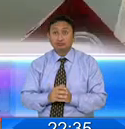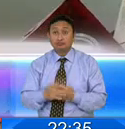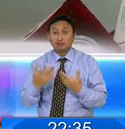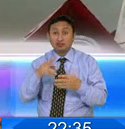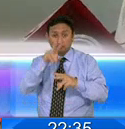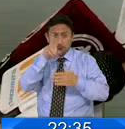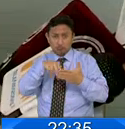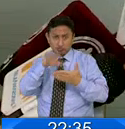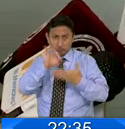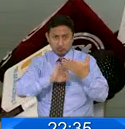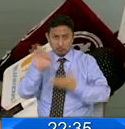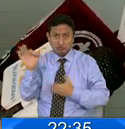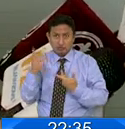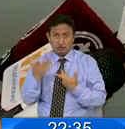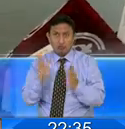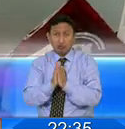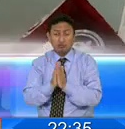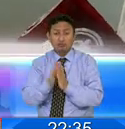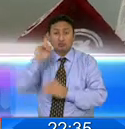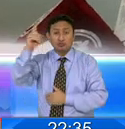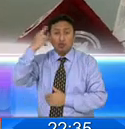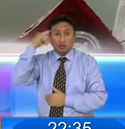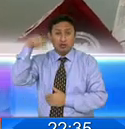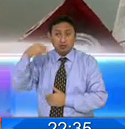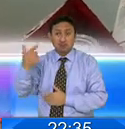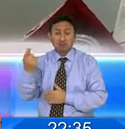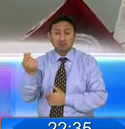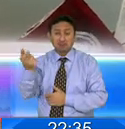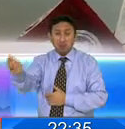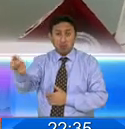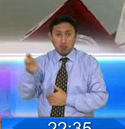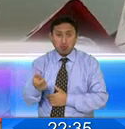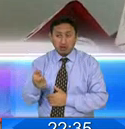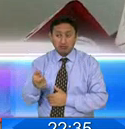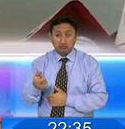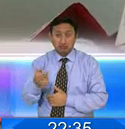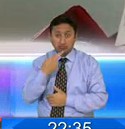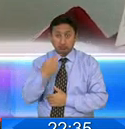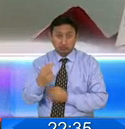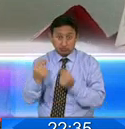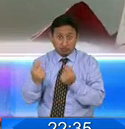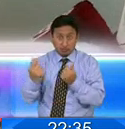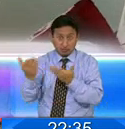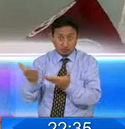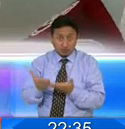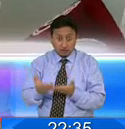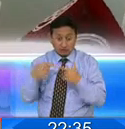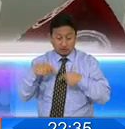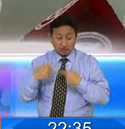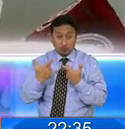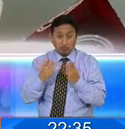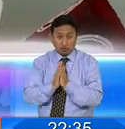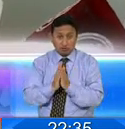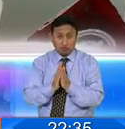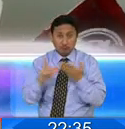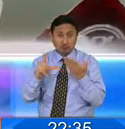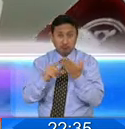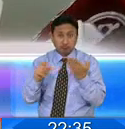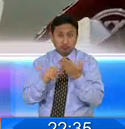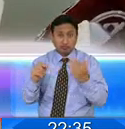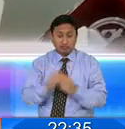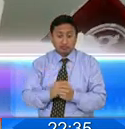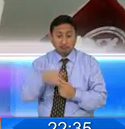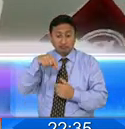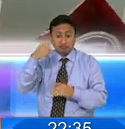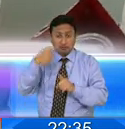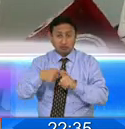aprobarlo. Inmediatamente solicitaremos al gobierno los recursos y de tener respuesta rápida en este requerimiento financiero, en este mismo